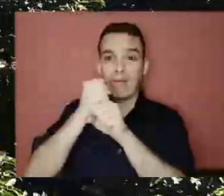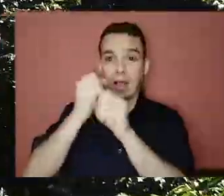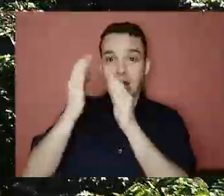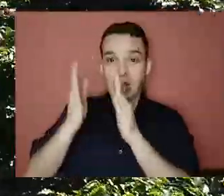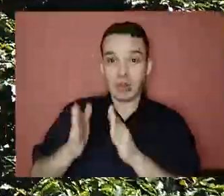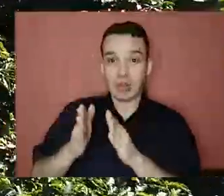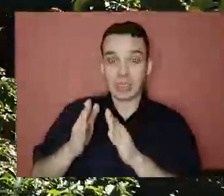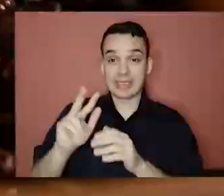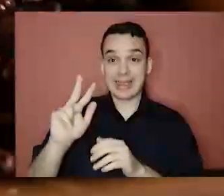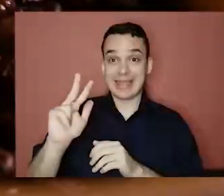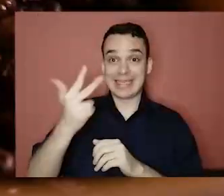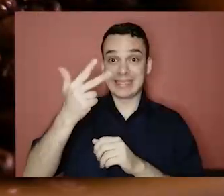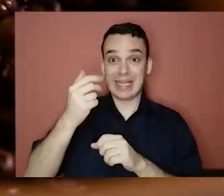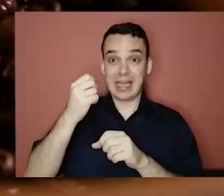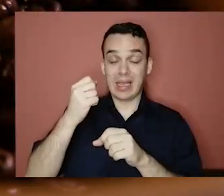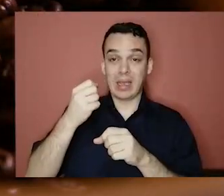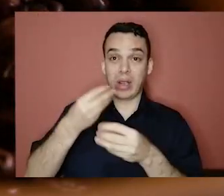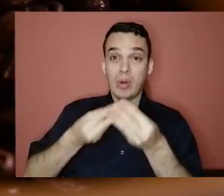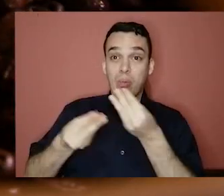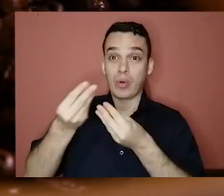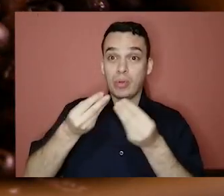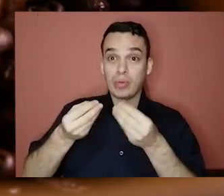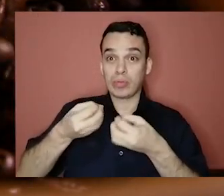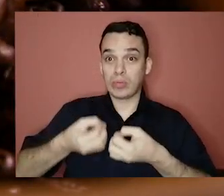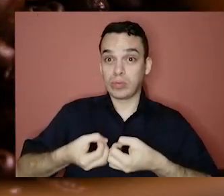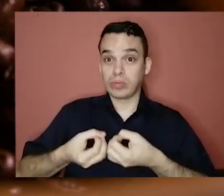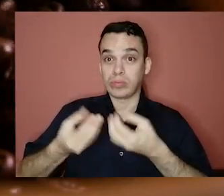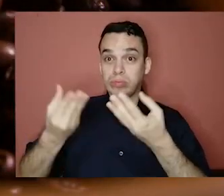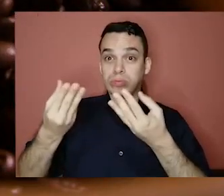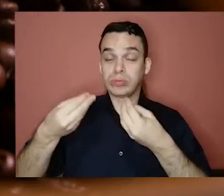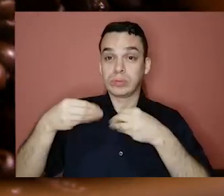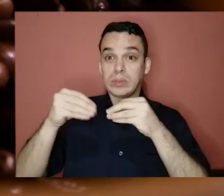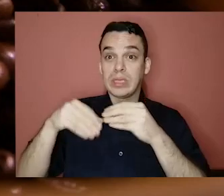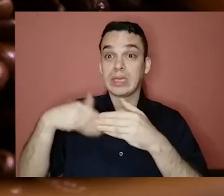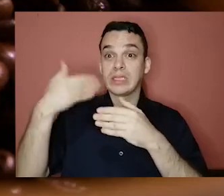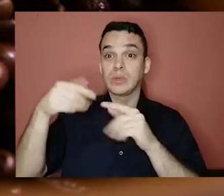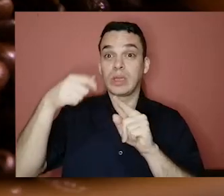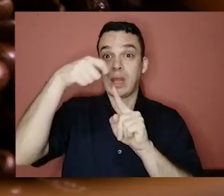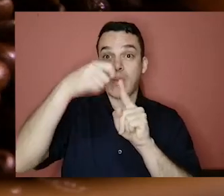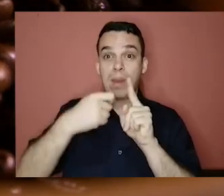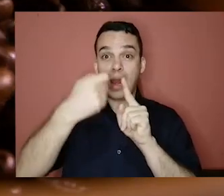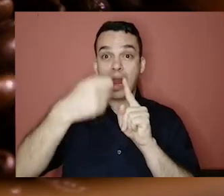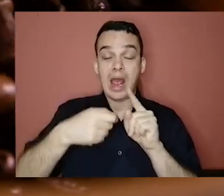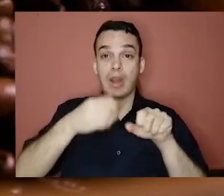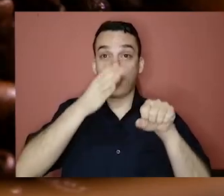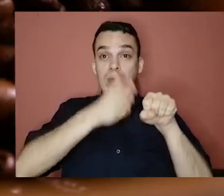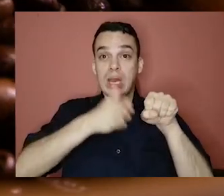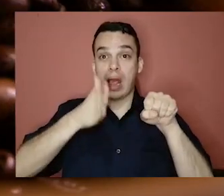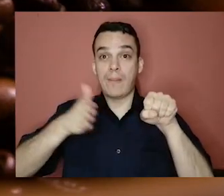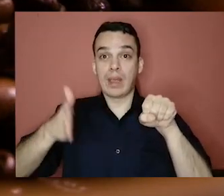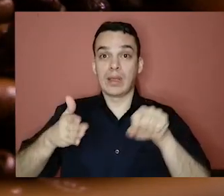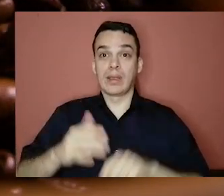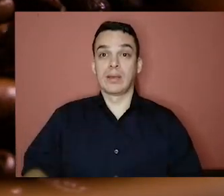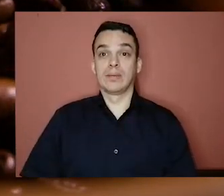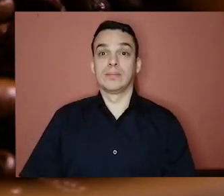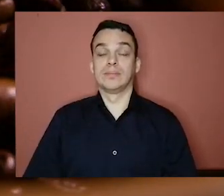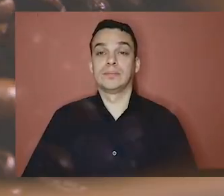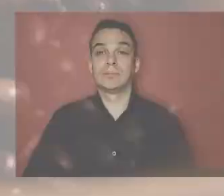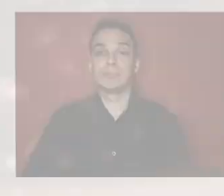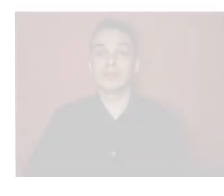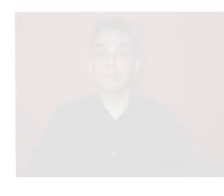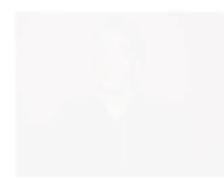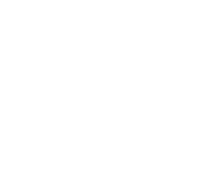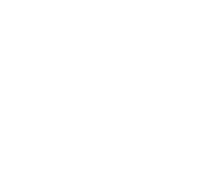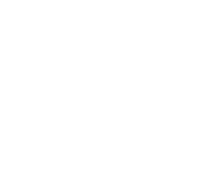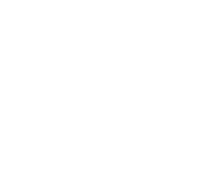productores. En la actualidad, el café es el tercer producto de exportación del sector agrícola después del banano y la piña.